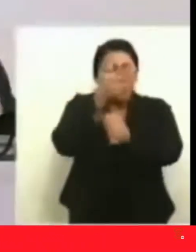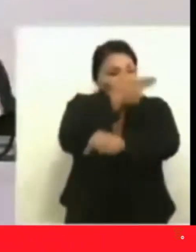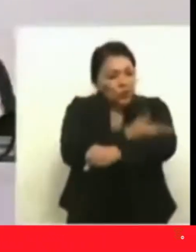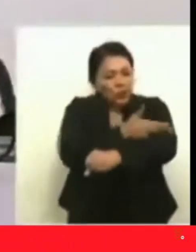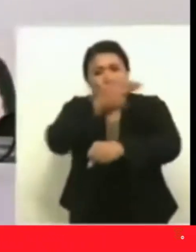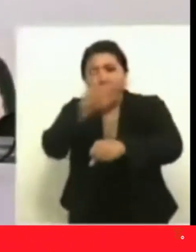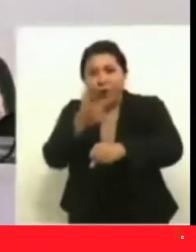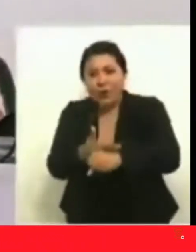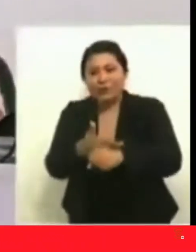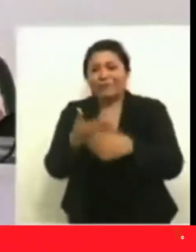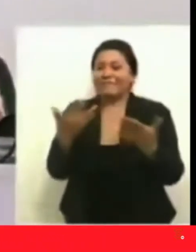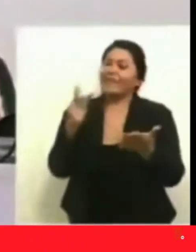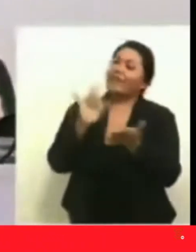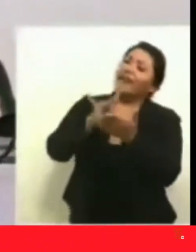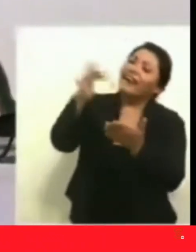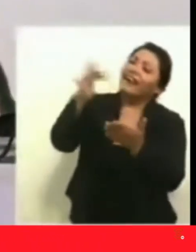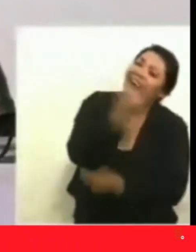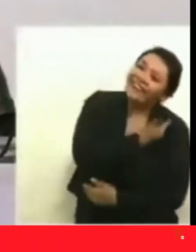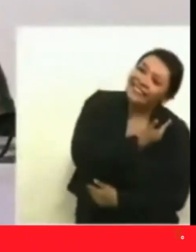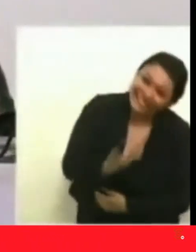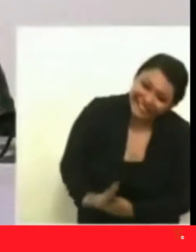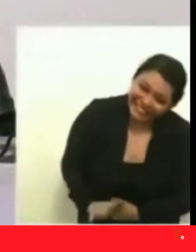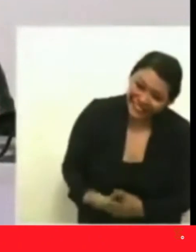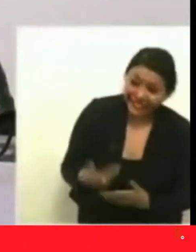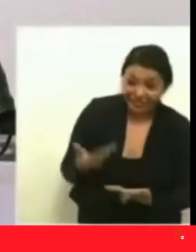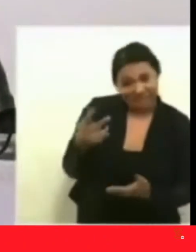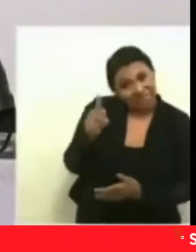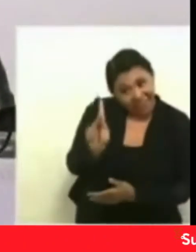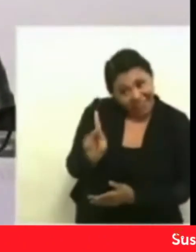Muchas gracias, presidente, pero